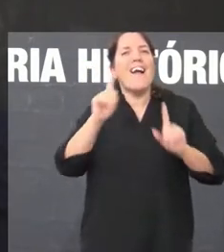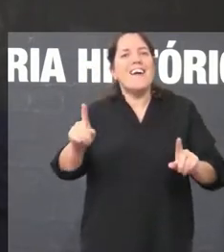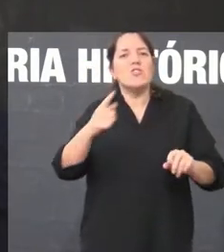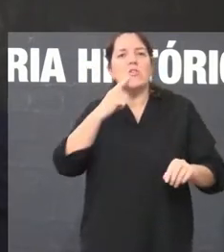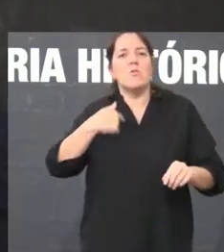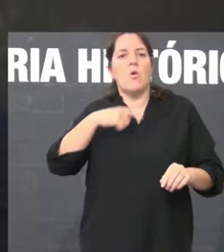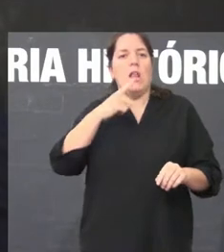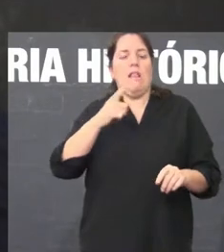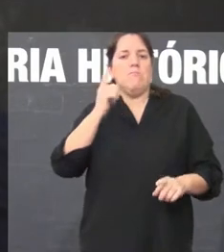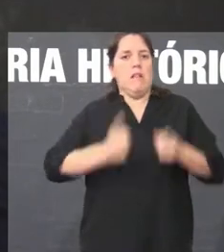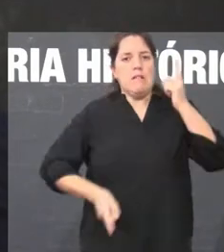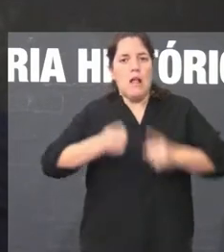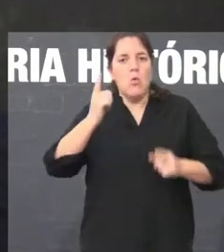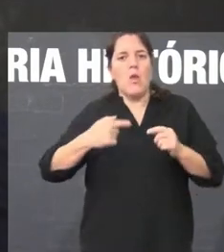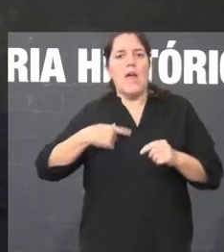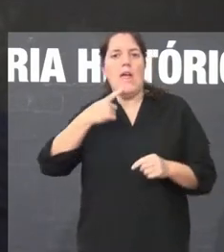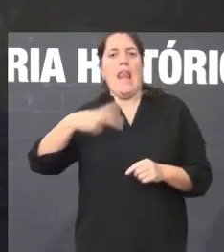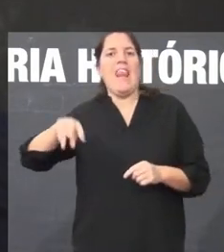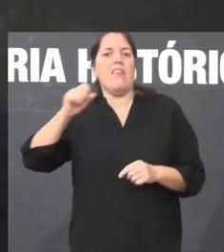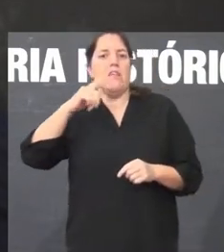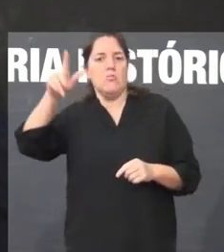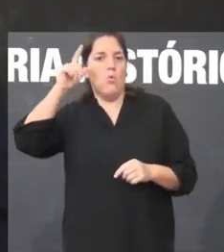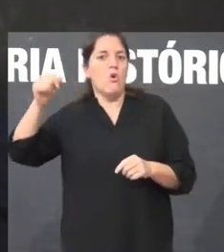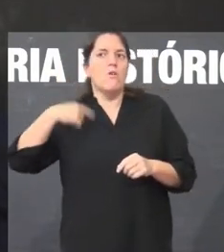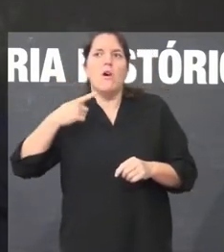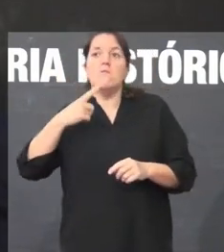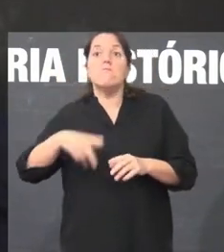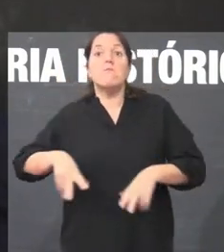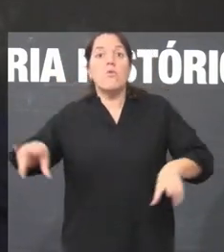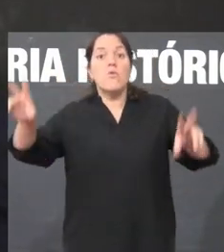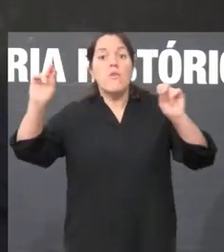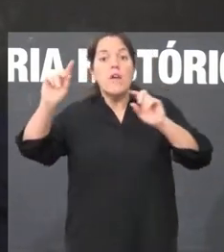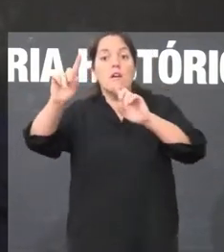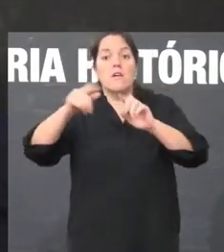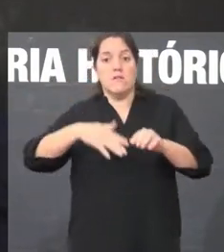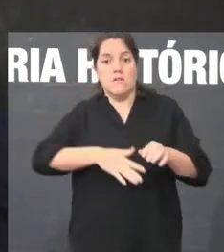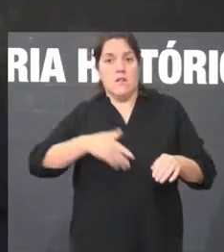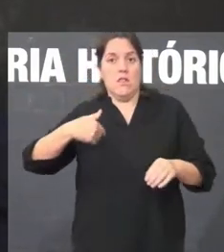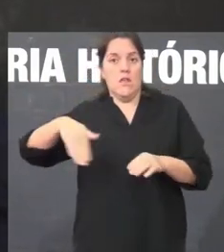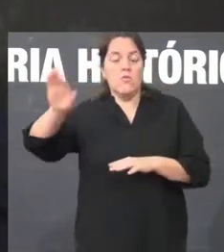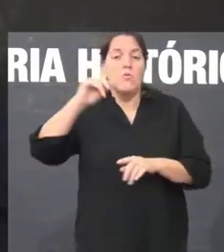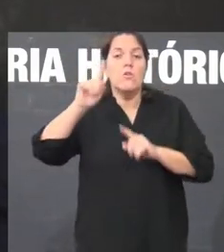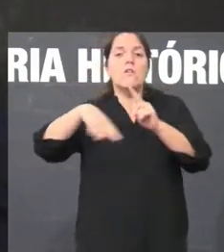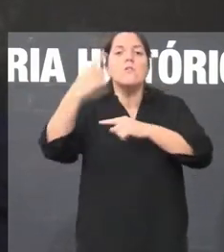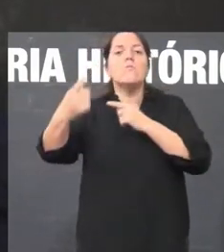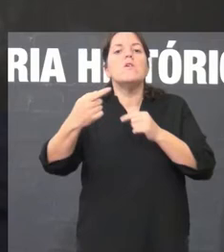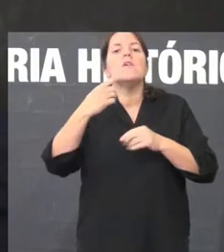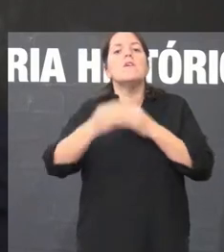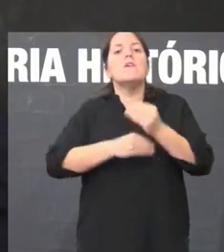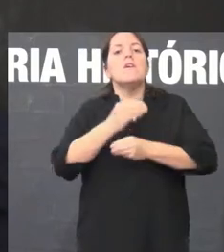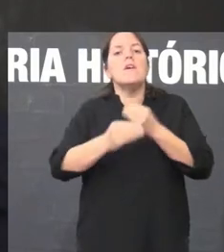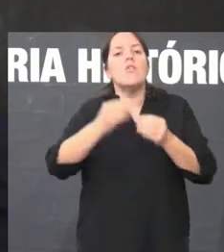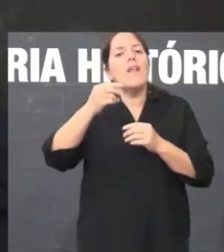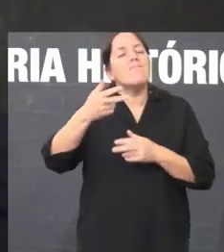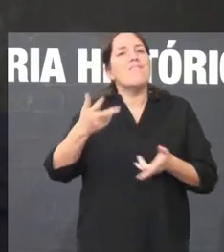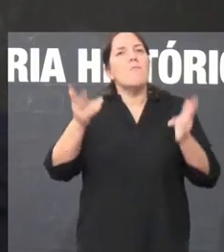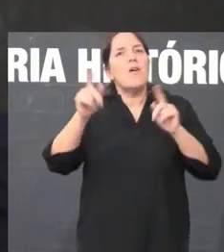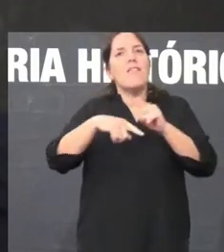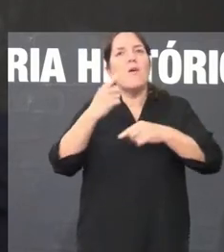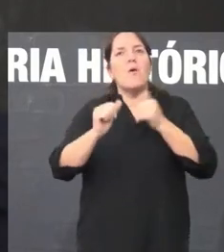fascismo y del nazismo. Y aquí la democracia que se construyó con materiales de derribo.